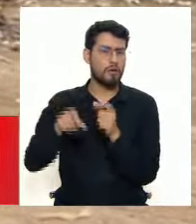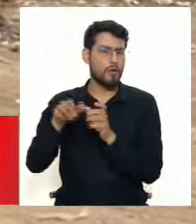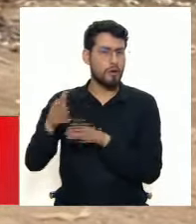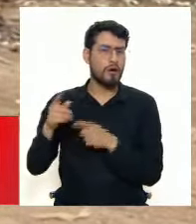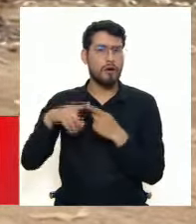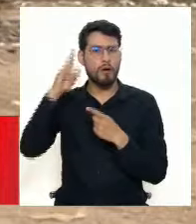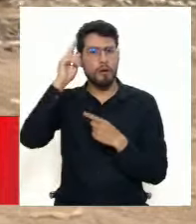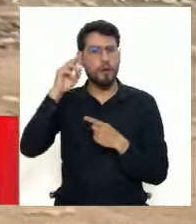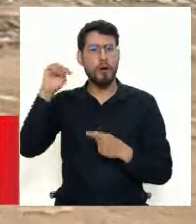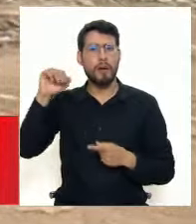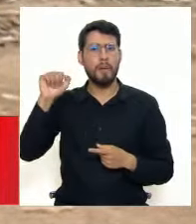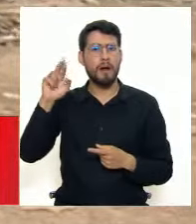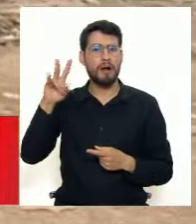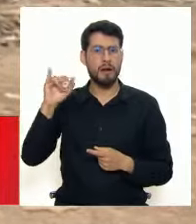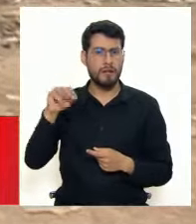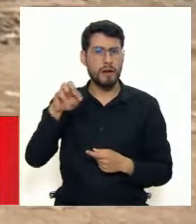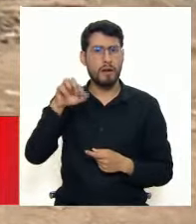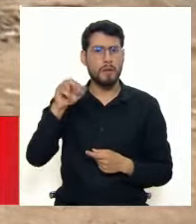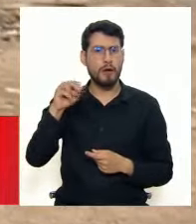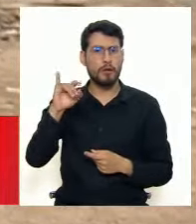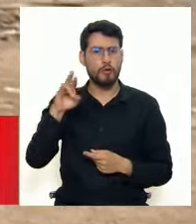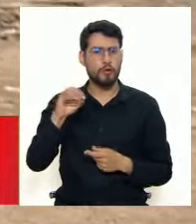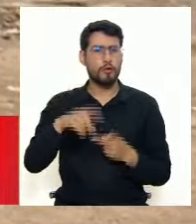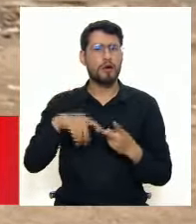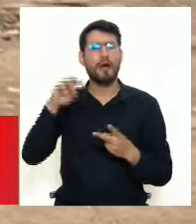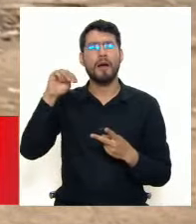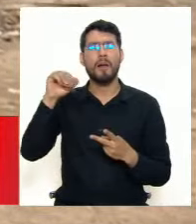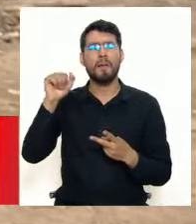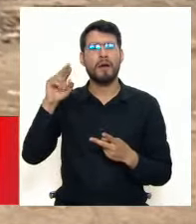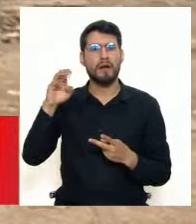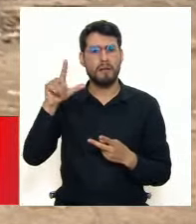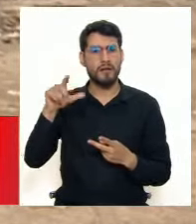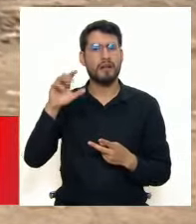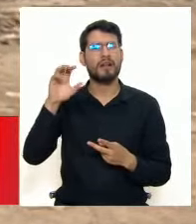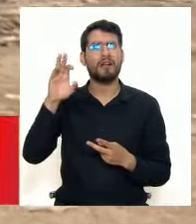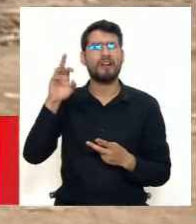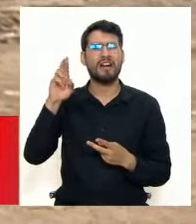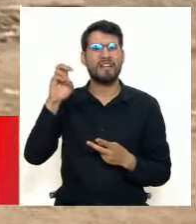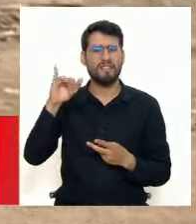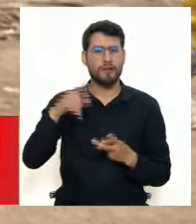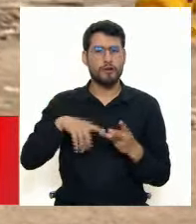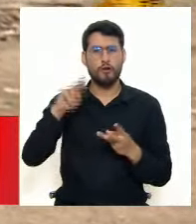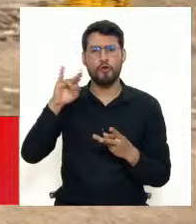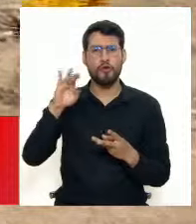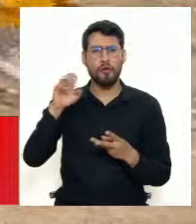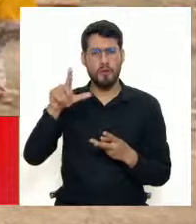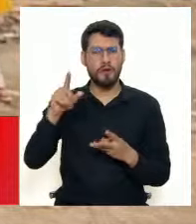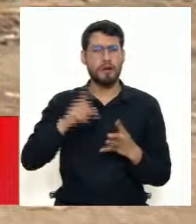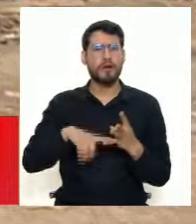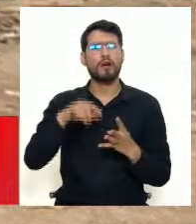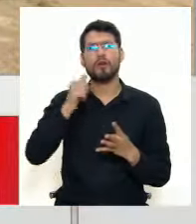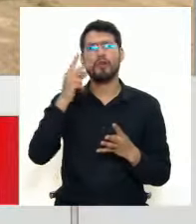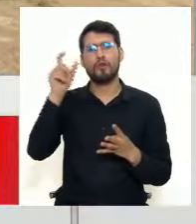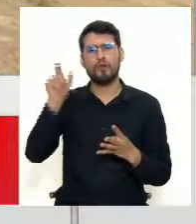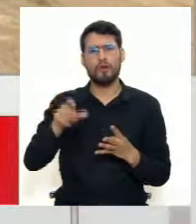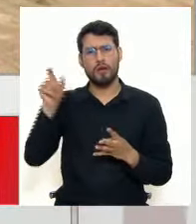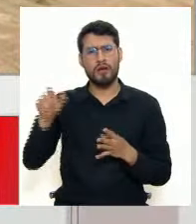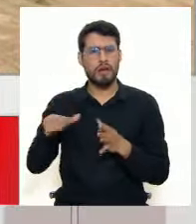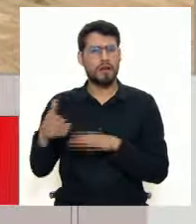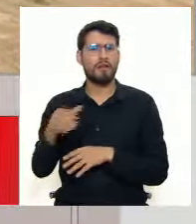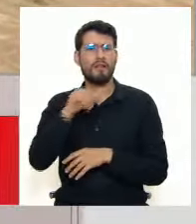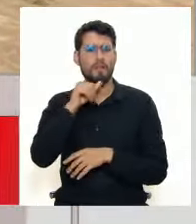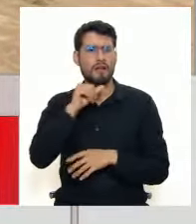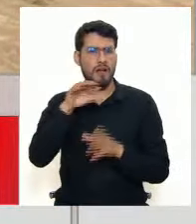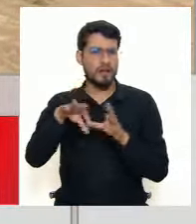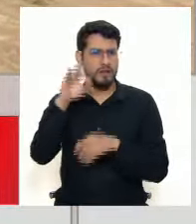del profesor Marvin Panduro, profesora Marlene Rengifo Vela, Ruber Saboya Tuanama, y dos cadáveres que todavía